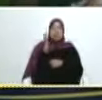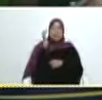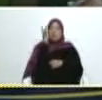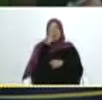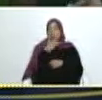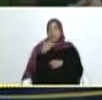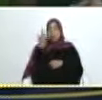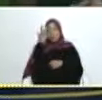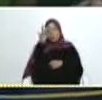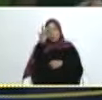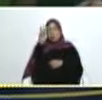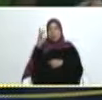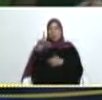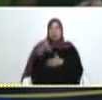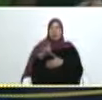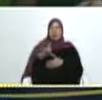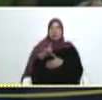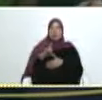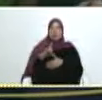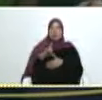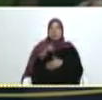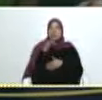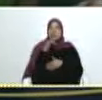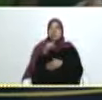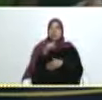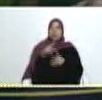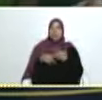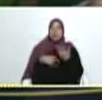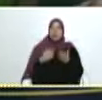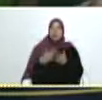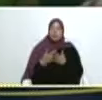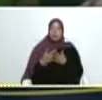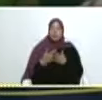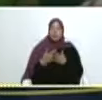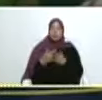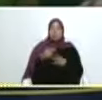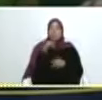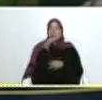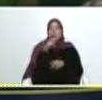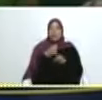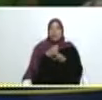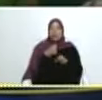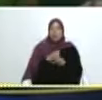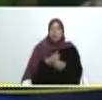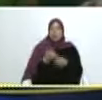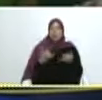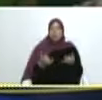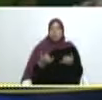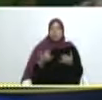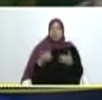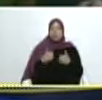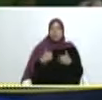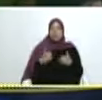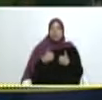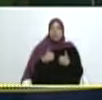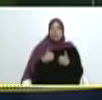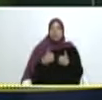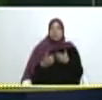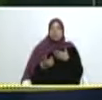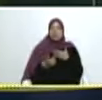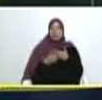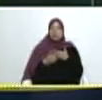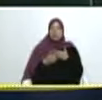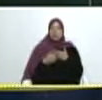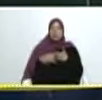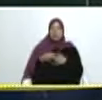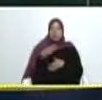han sido los países de América Latina y el Caribe, ni los pequeños estados insulares terriblemente afectados e impactados por